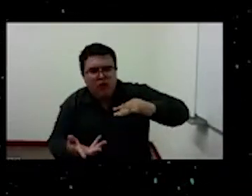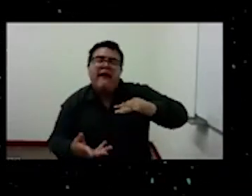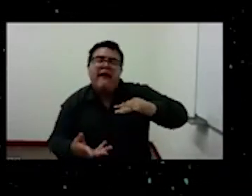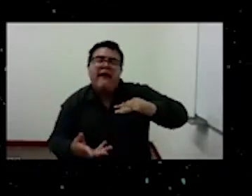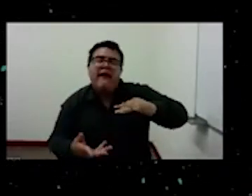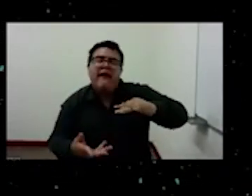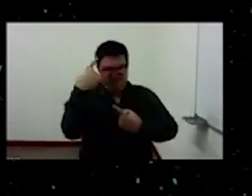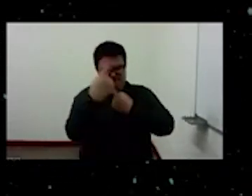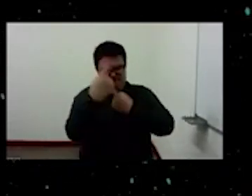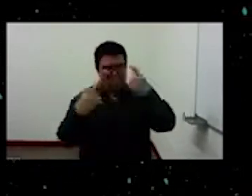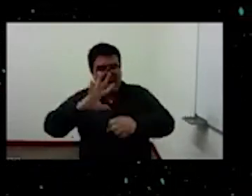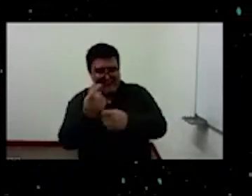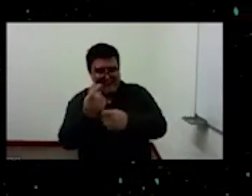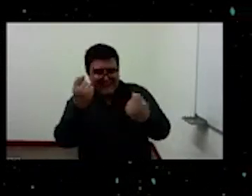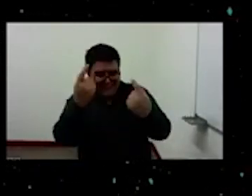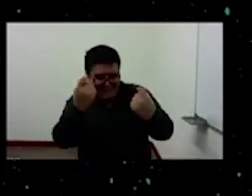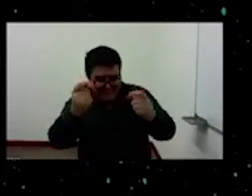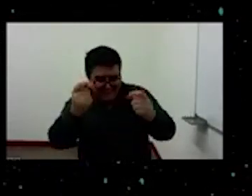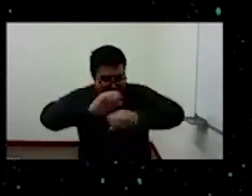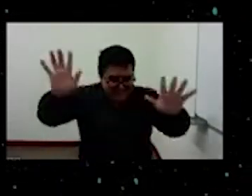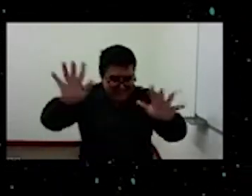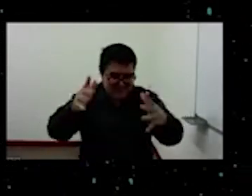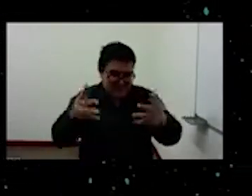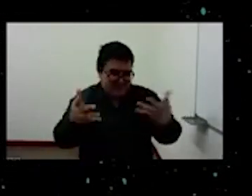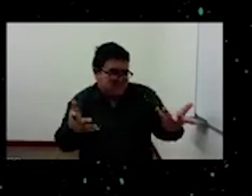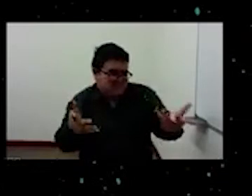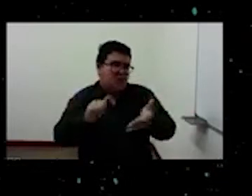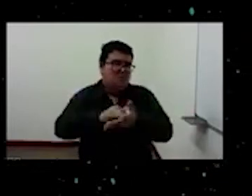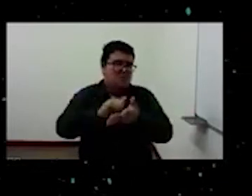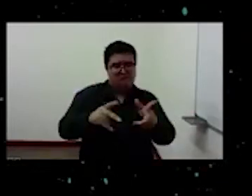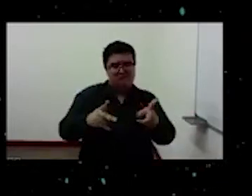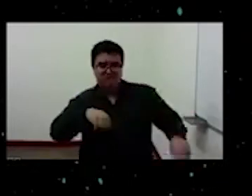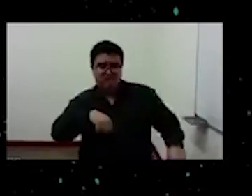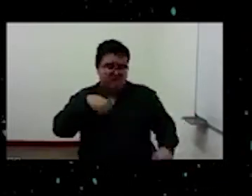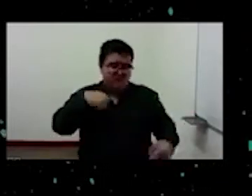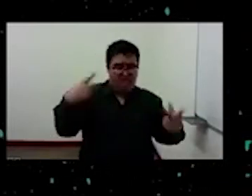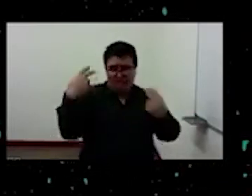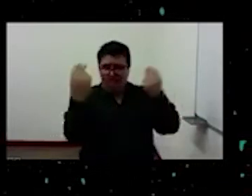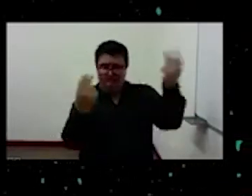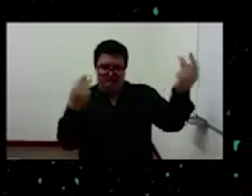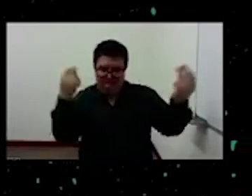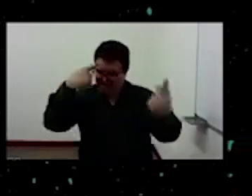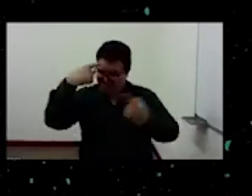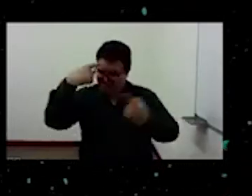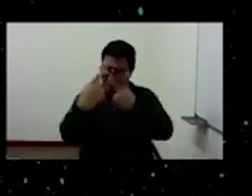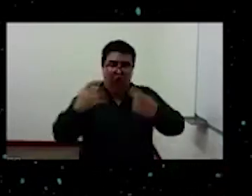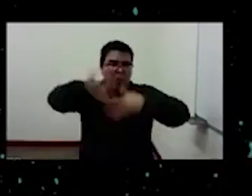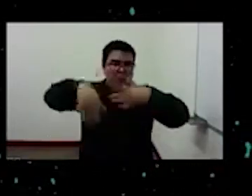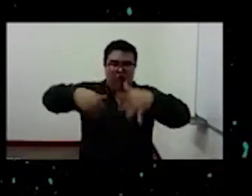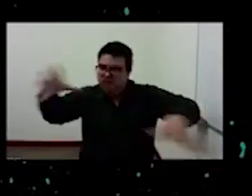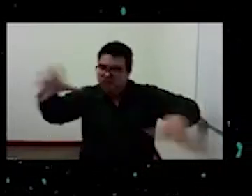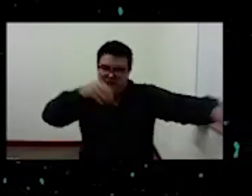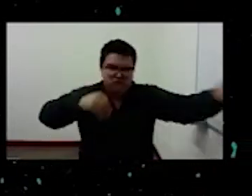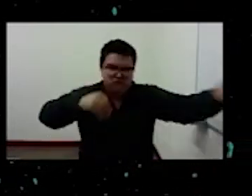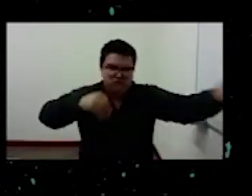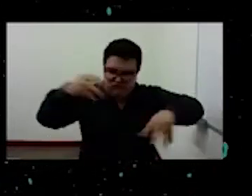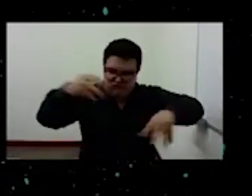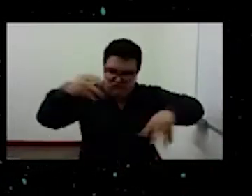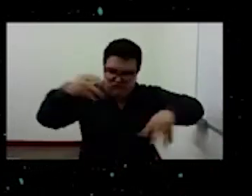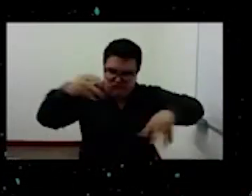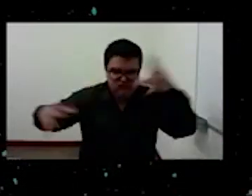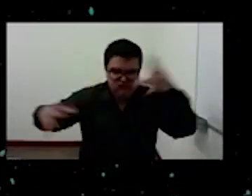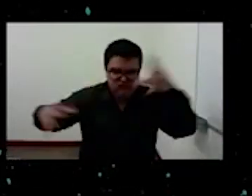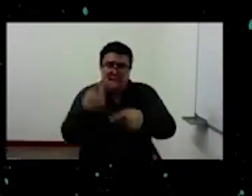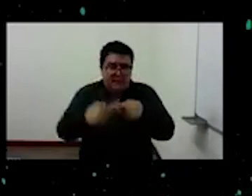arte, para tranquilidad del narcisista logo socrático, que pretende abarcarlo todo, incluso lo que sabe que no puede